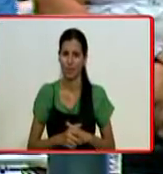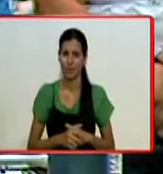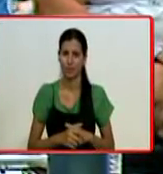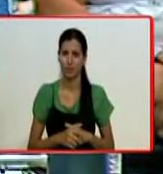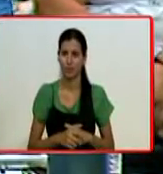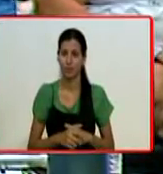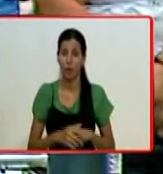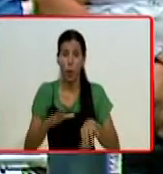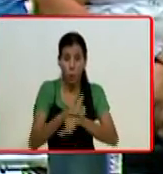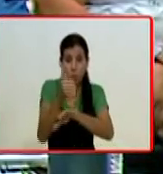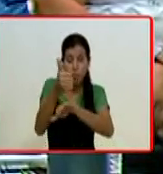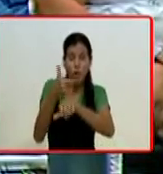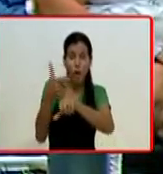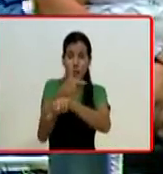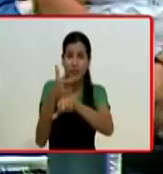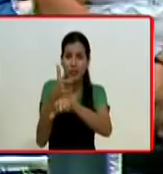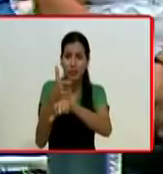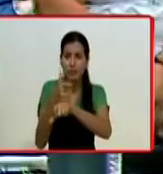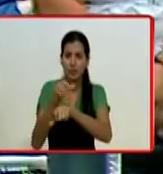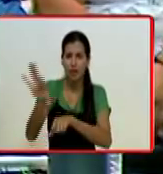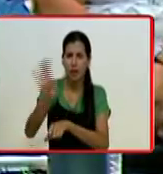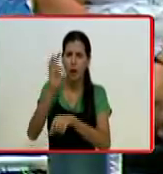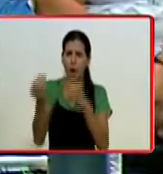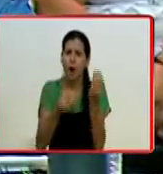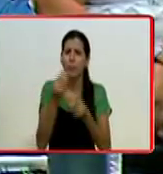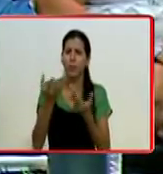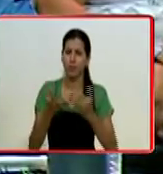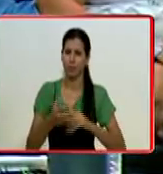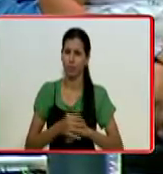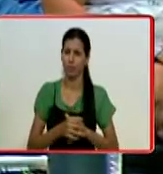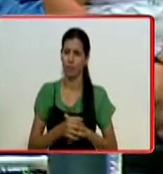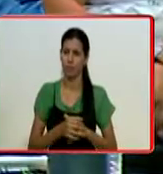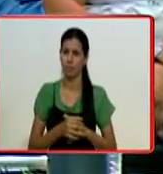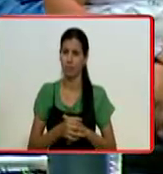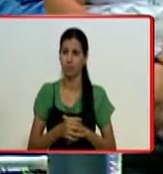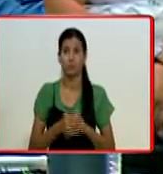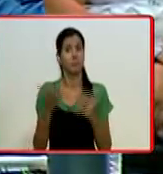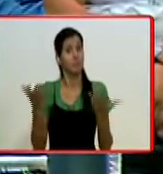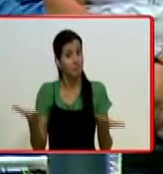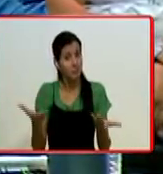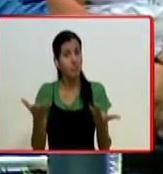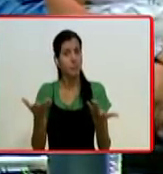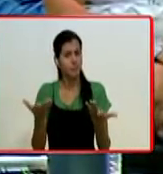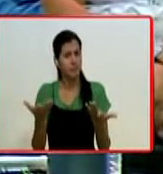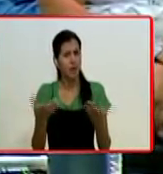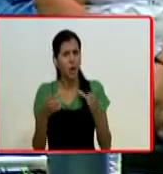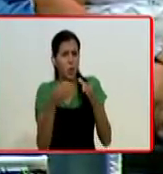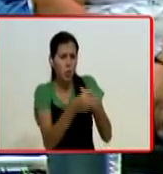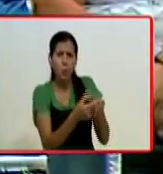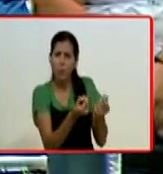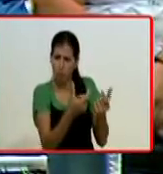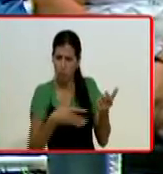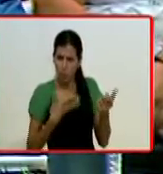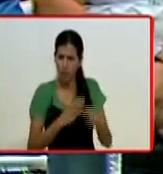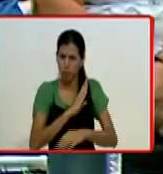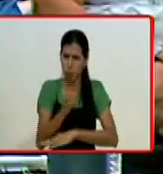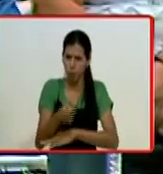la Junta de Gobierno electa, ¿cómo? ¿Unos conjurados pueden más que la Constitución?